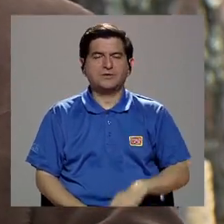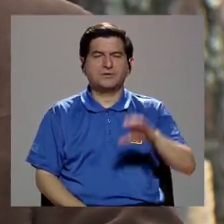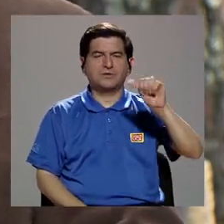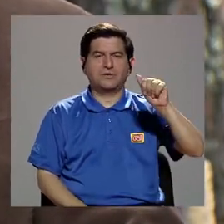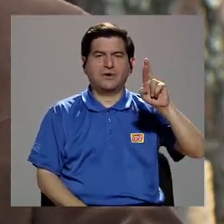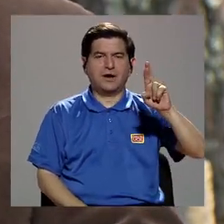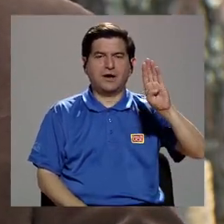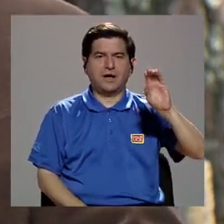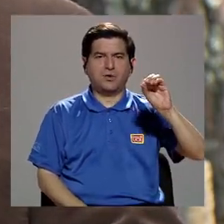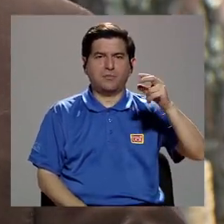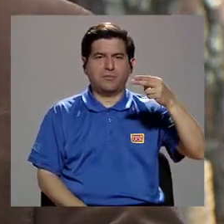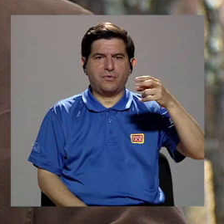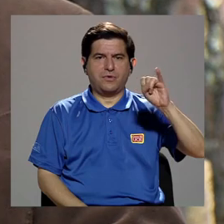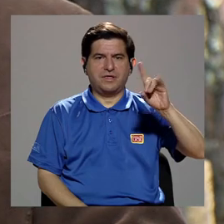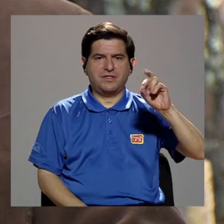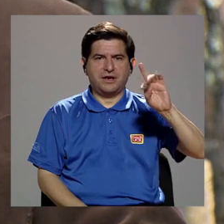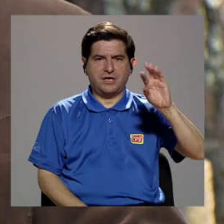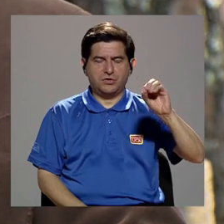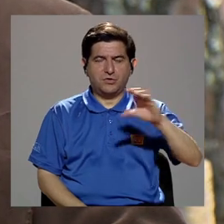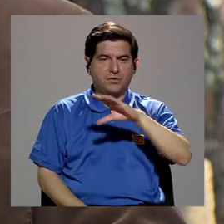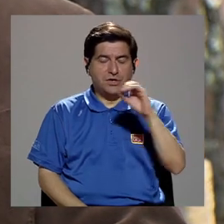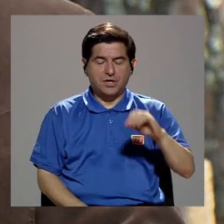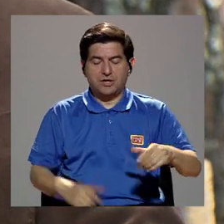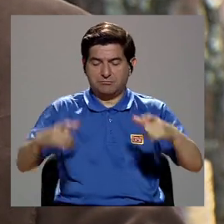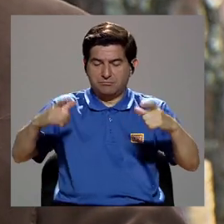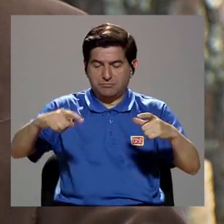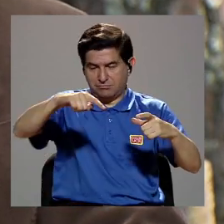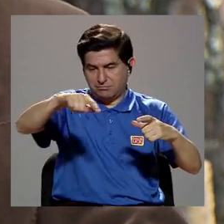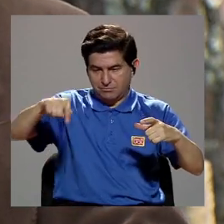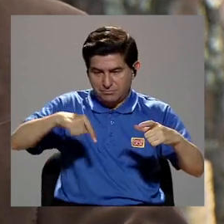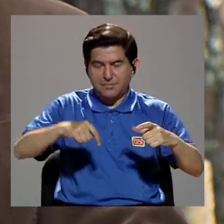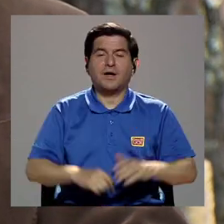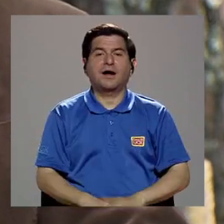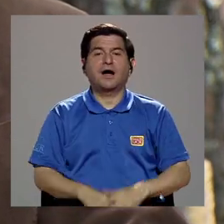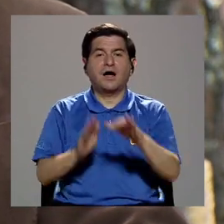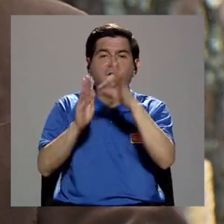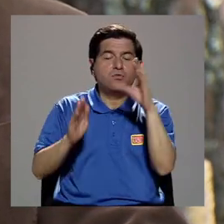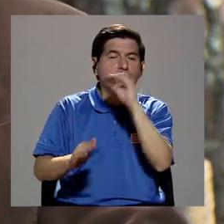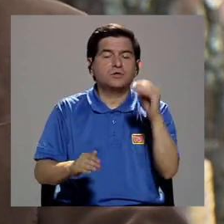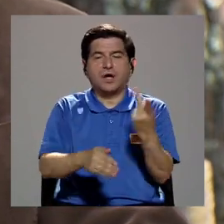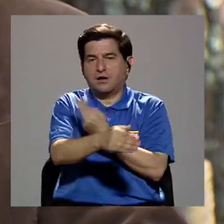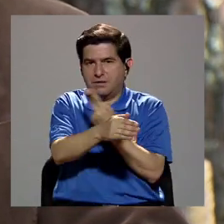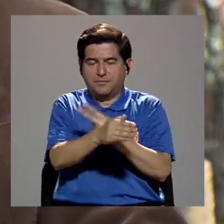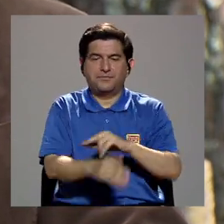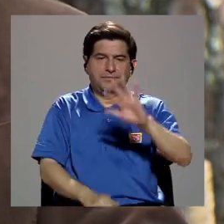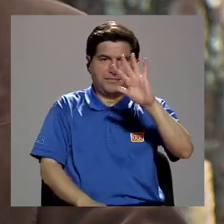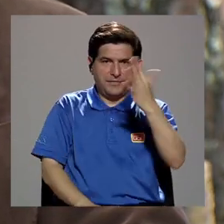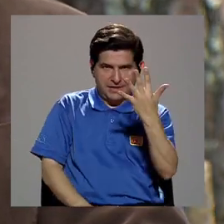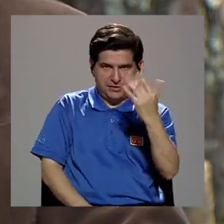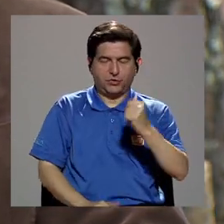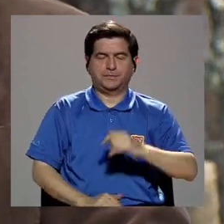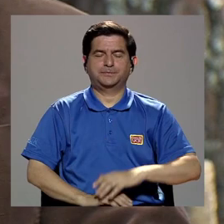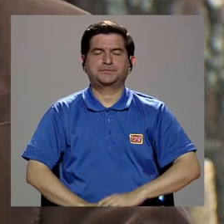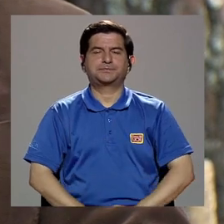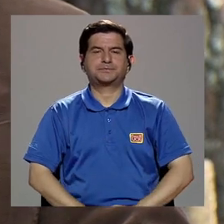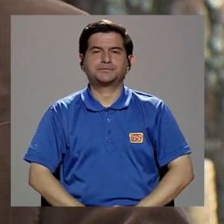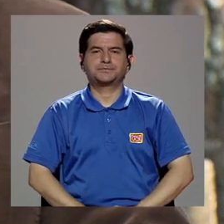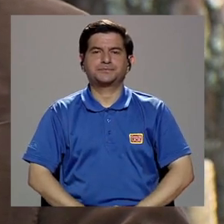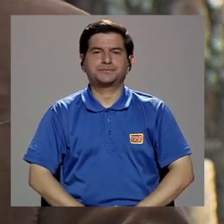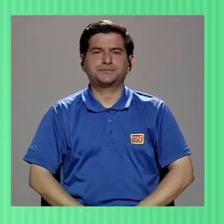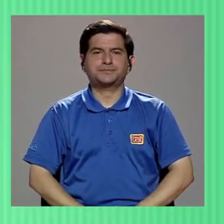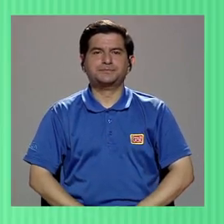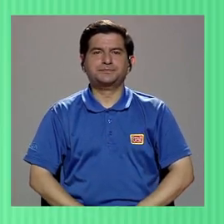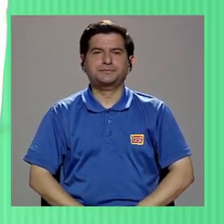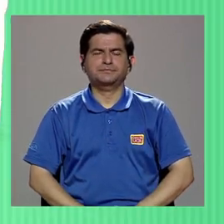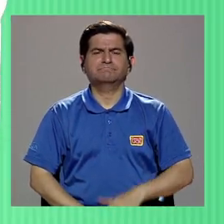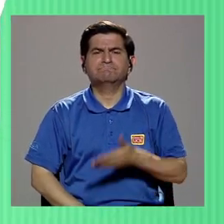ser frutas o vegetales. Okay. El paso 5 que estamos proponiendo es el